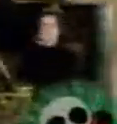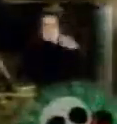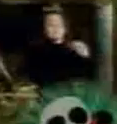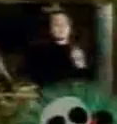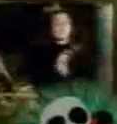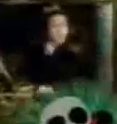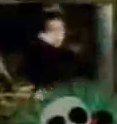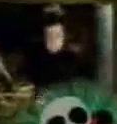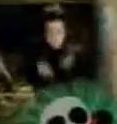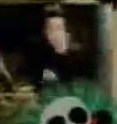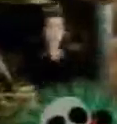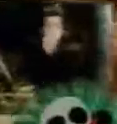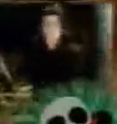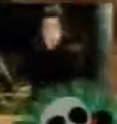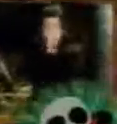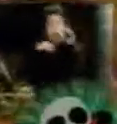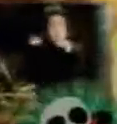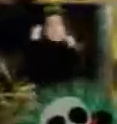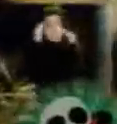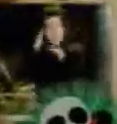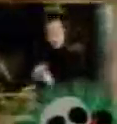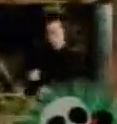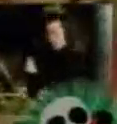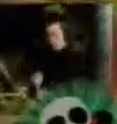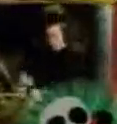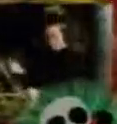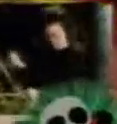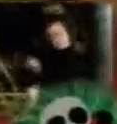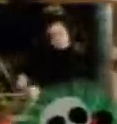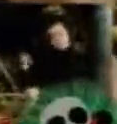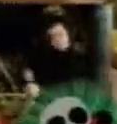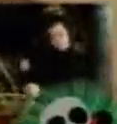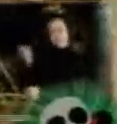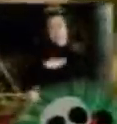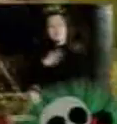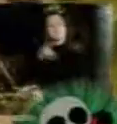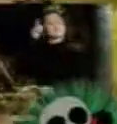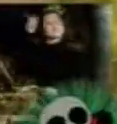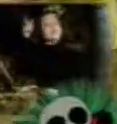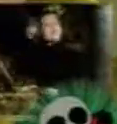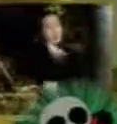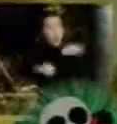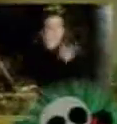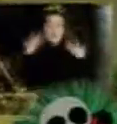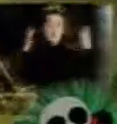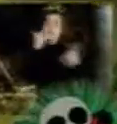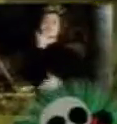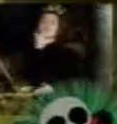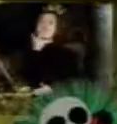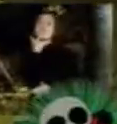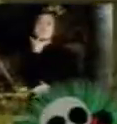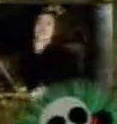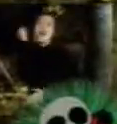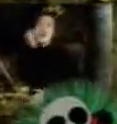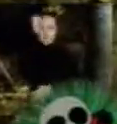Usted siga mirando tan solo para su bolsillo, que mi burla con estos aplausos lo llama asesino.